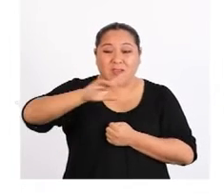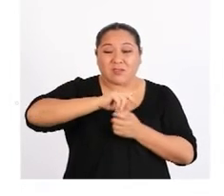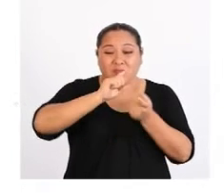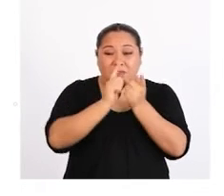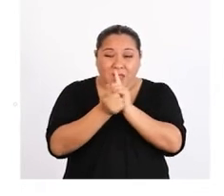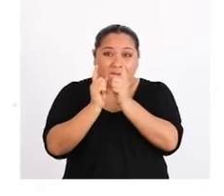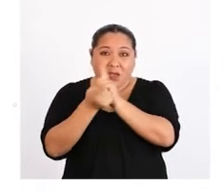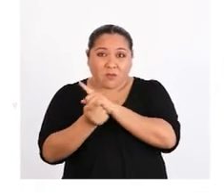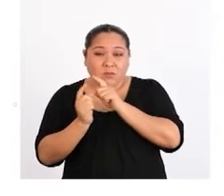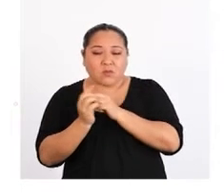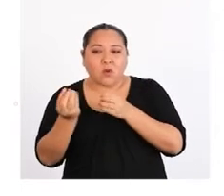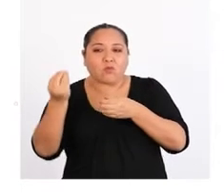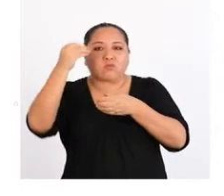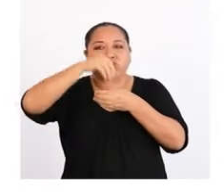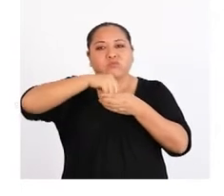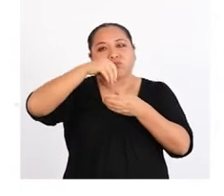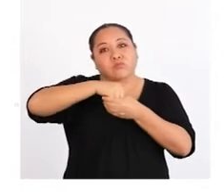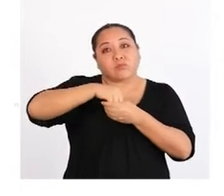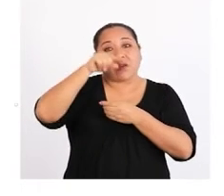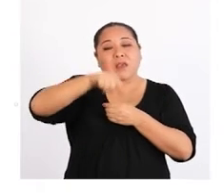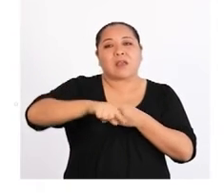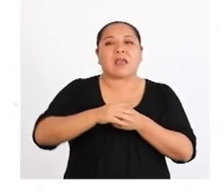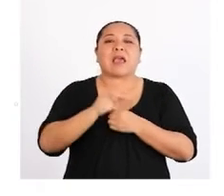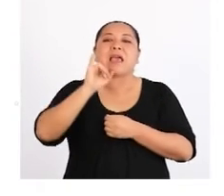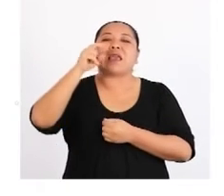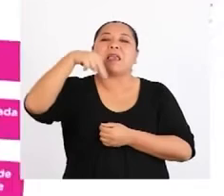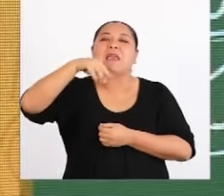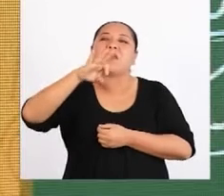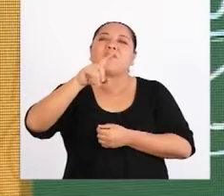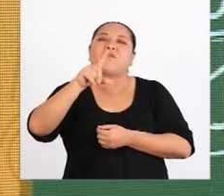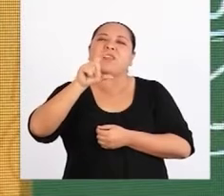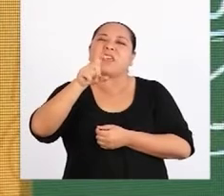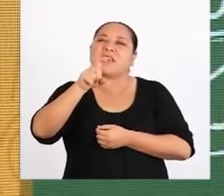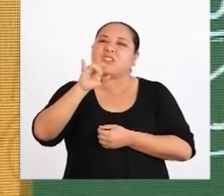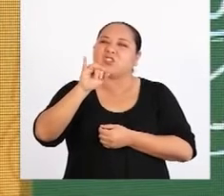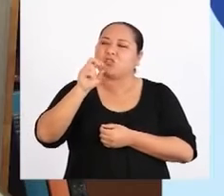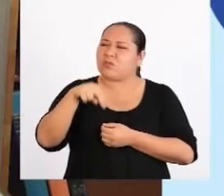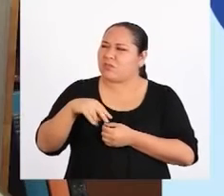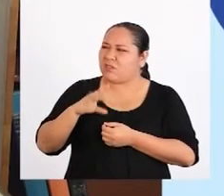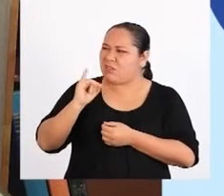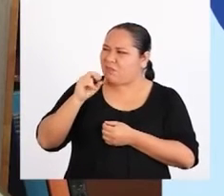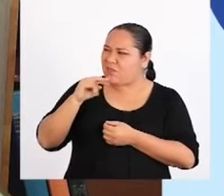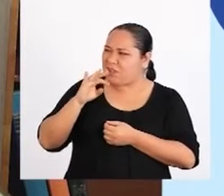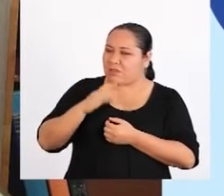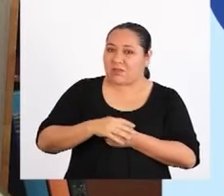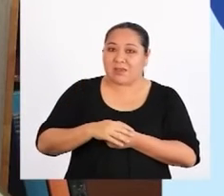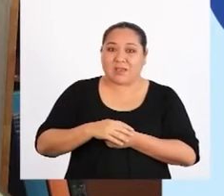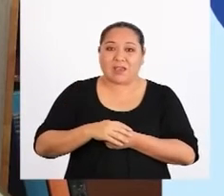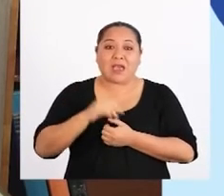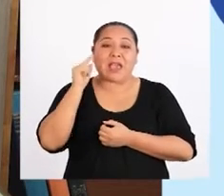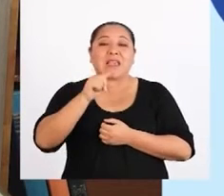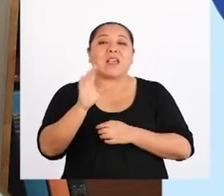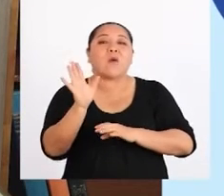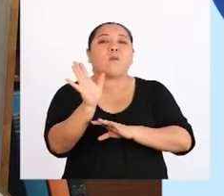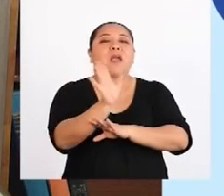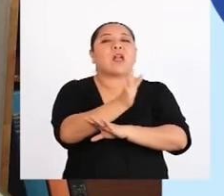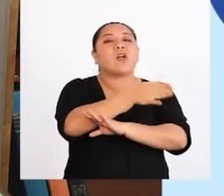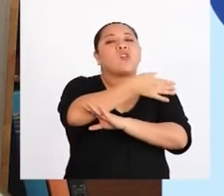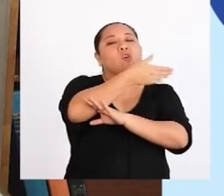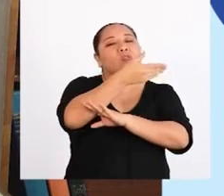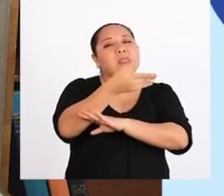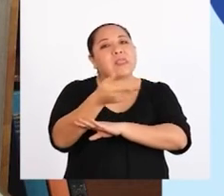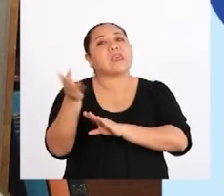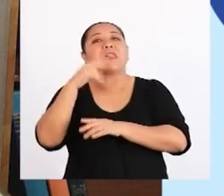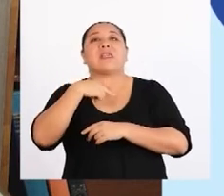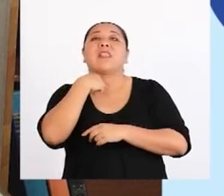variables configuran nuestra inflexión. ¿Inflexión? La inflexión es la melodía que adquiere